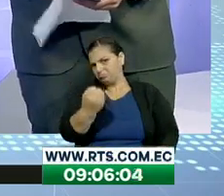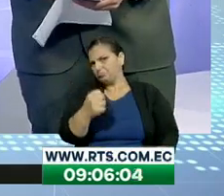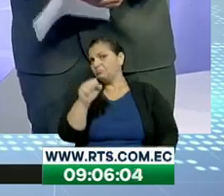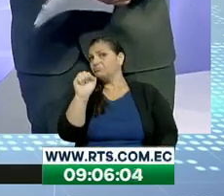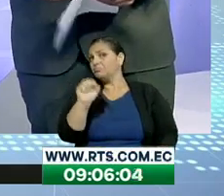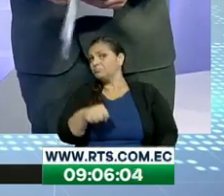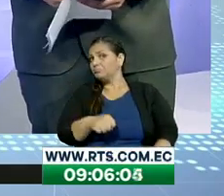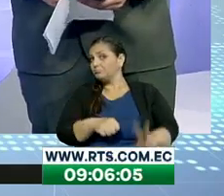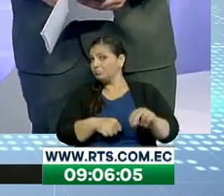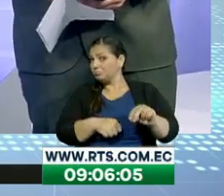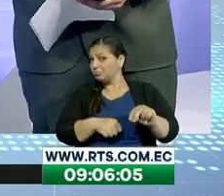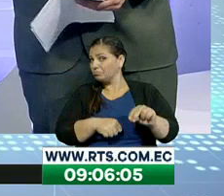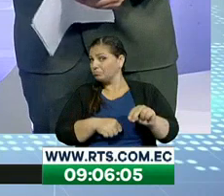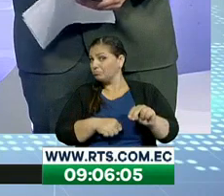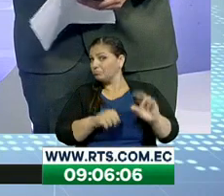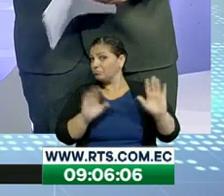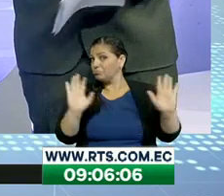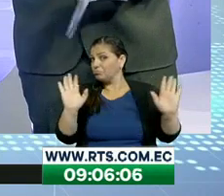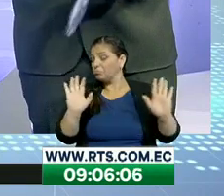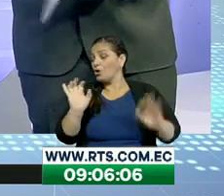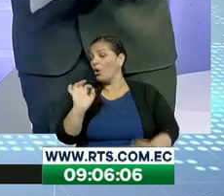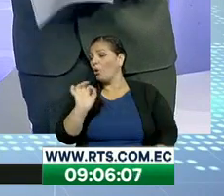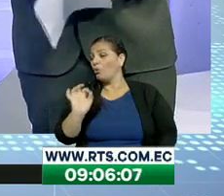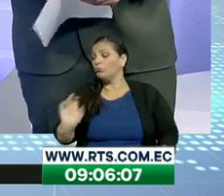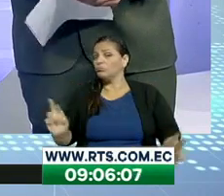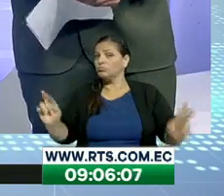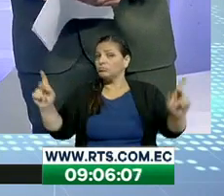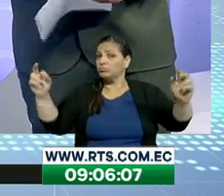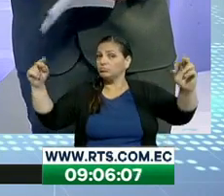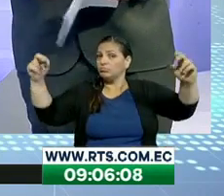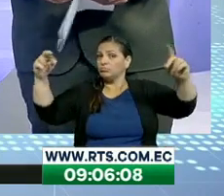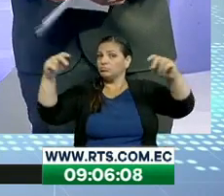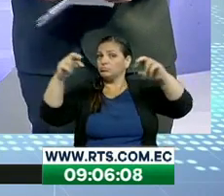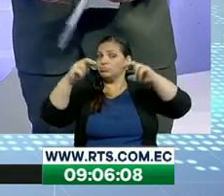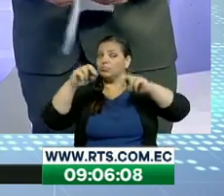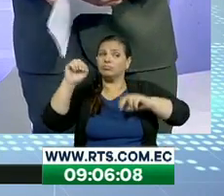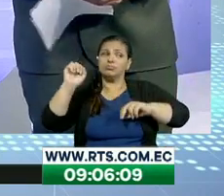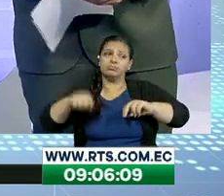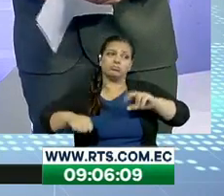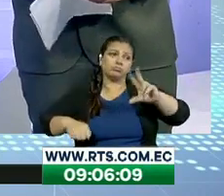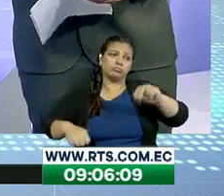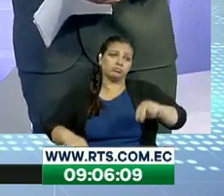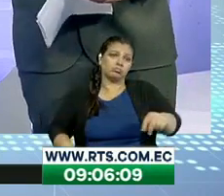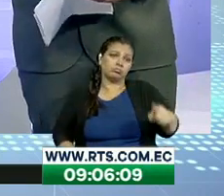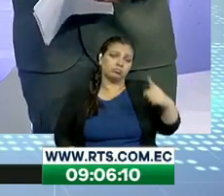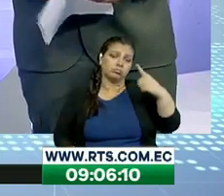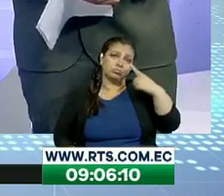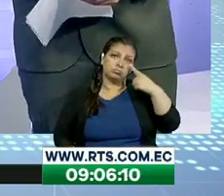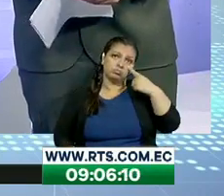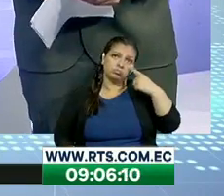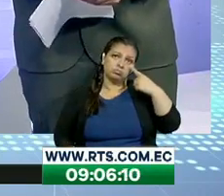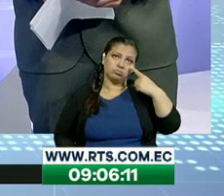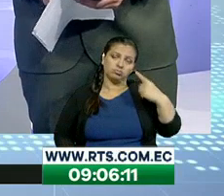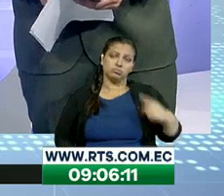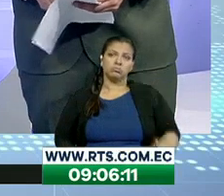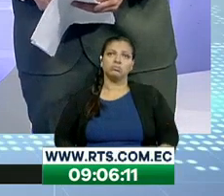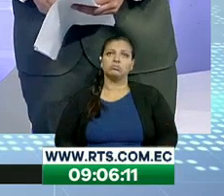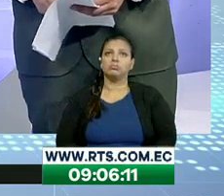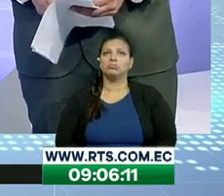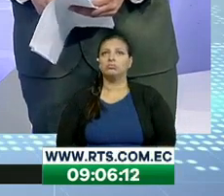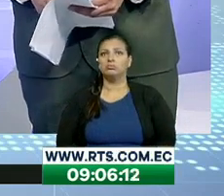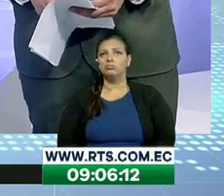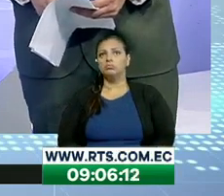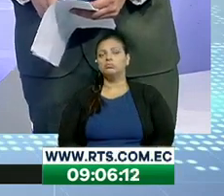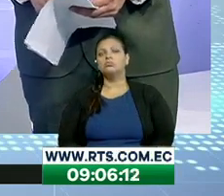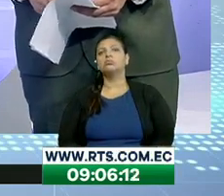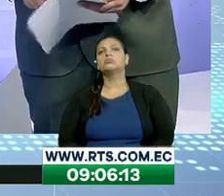estudio técnico va a arrojar aquello. Mientras tanto, también en mancomunión, tienen que trabajar obviamente con las obras públicas para ver municipios, para revisar el